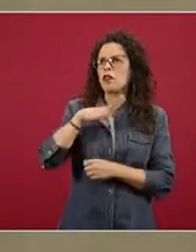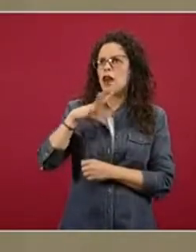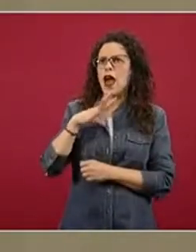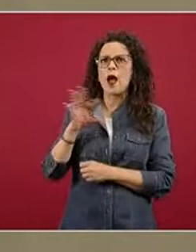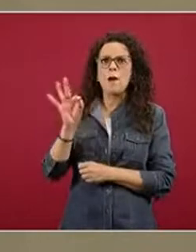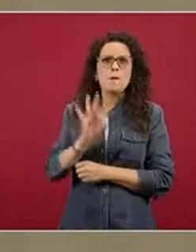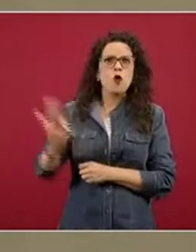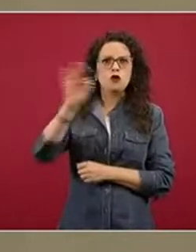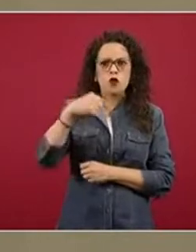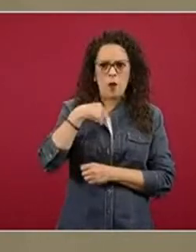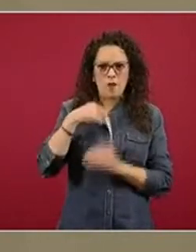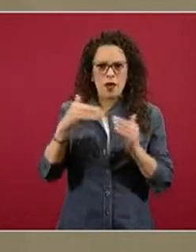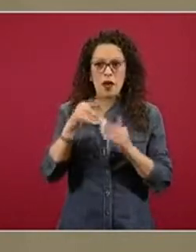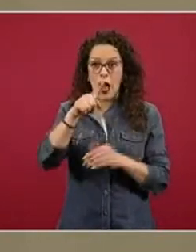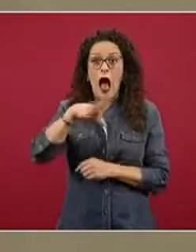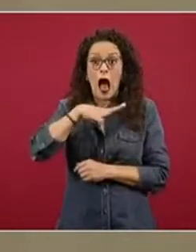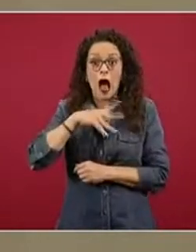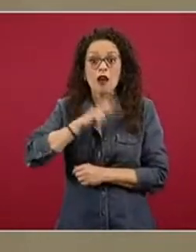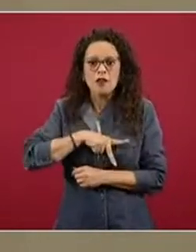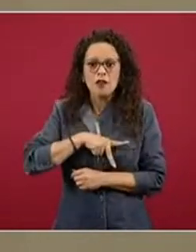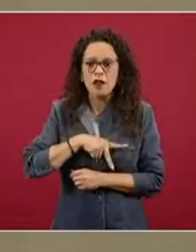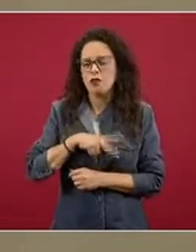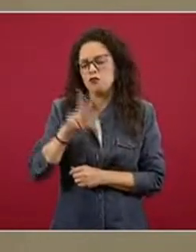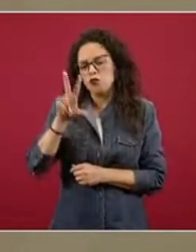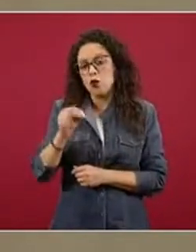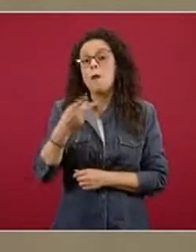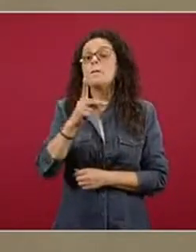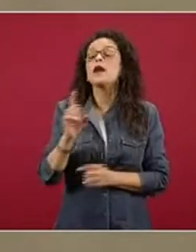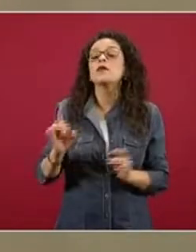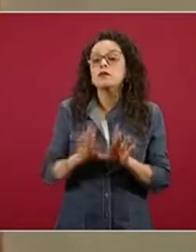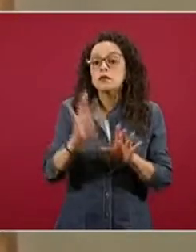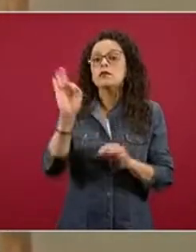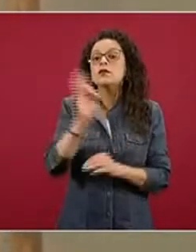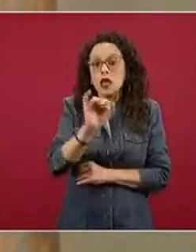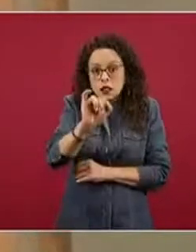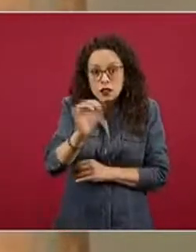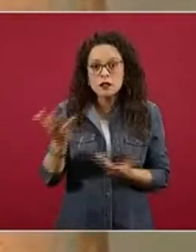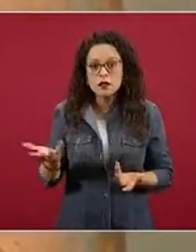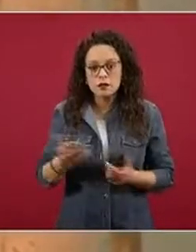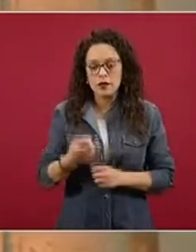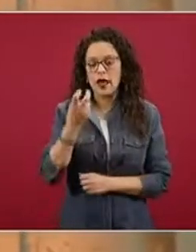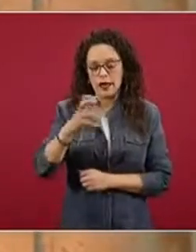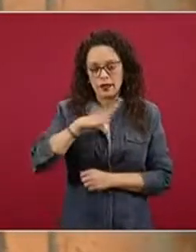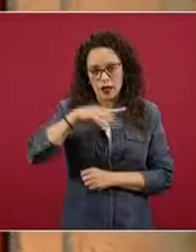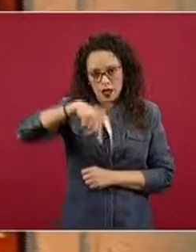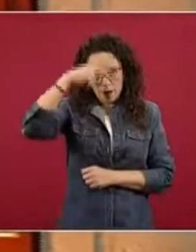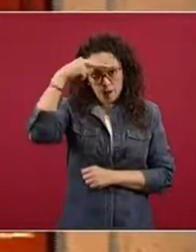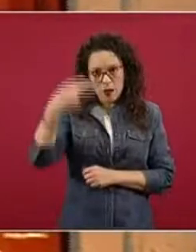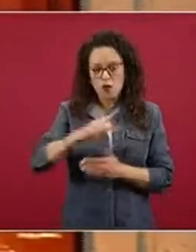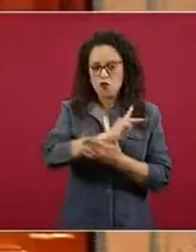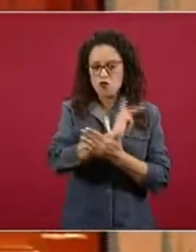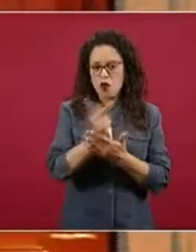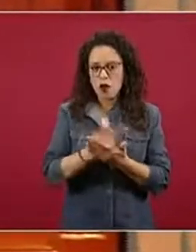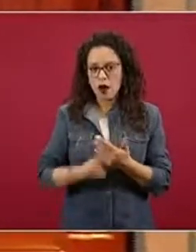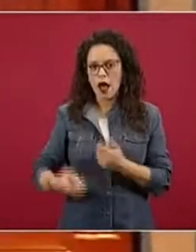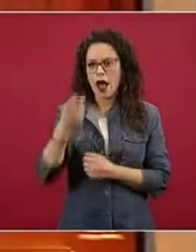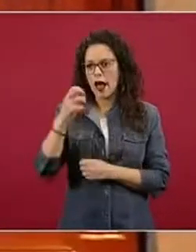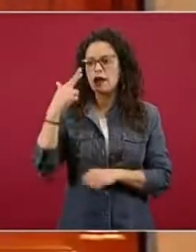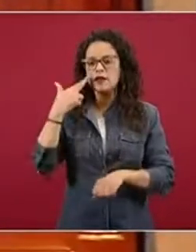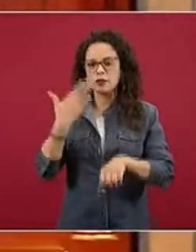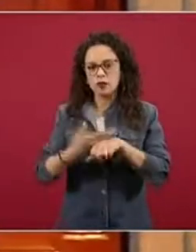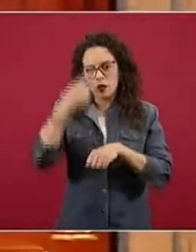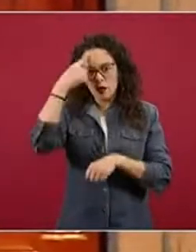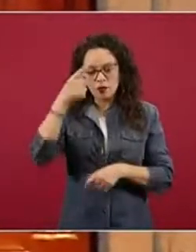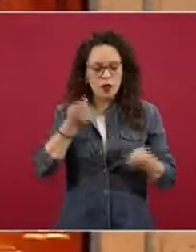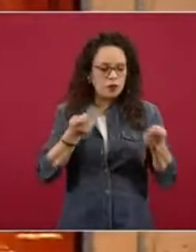casa tienen el virus. Tal vez no, pero tal vez sí. Entonces existe un programa especial aquí en México que se encarga de hacer toda esa vigilancia y